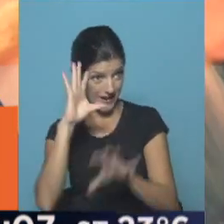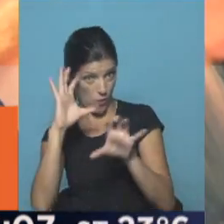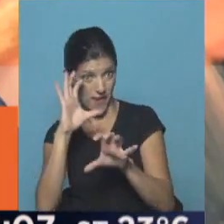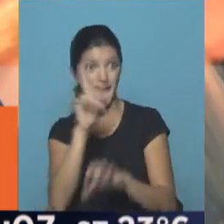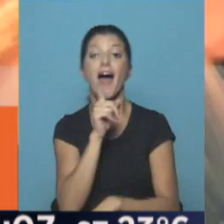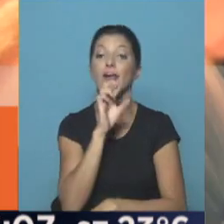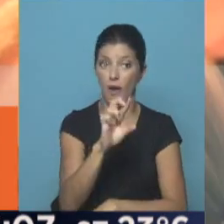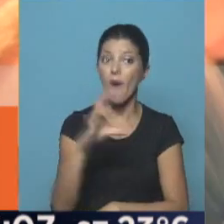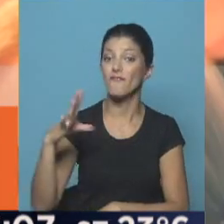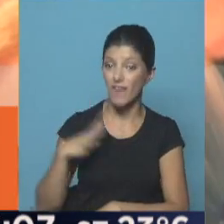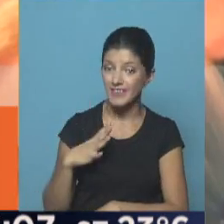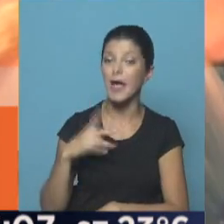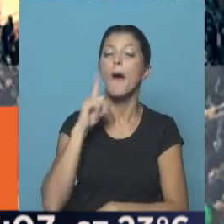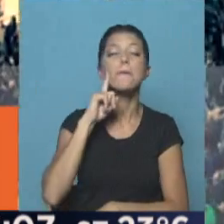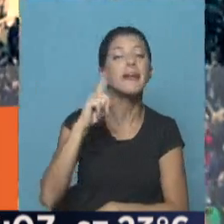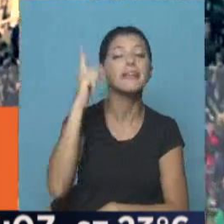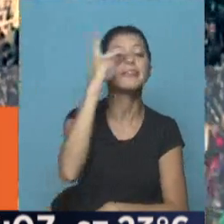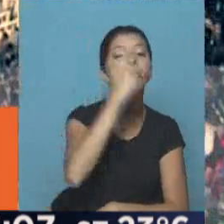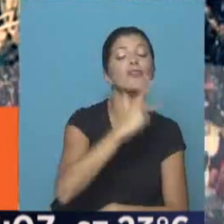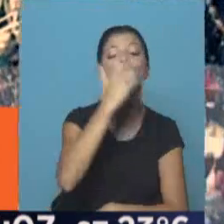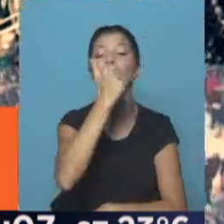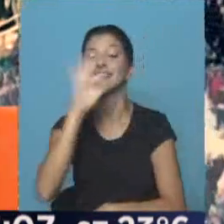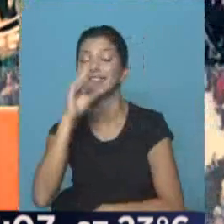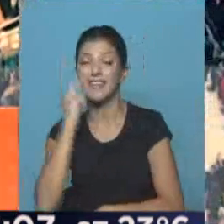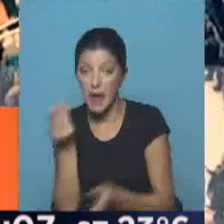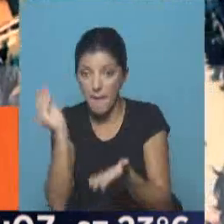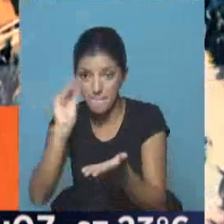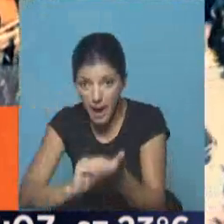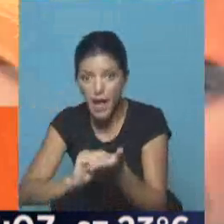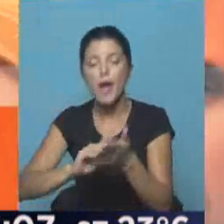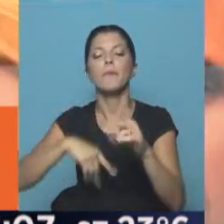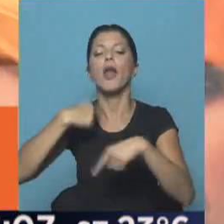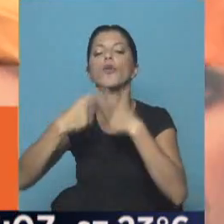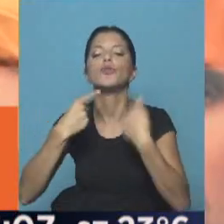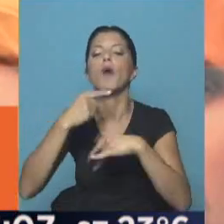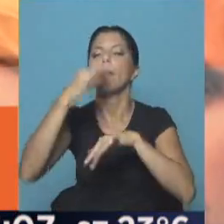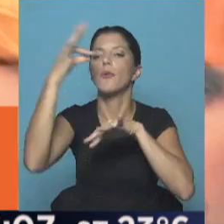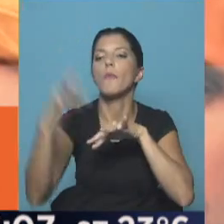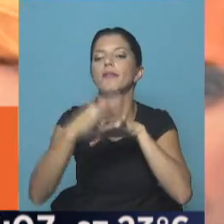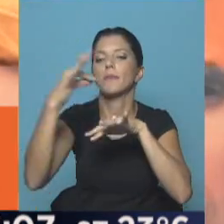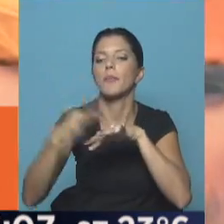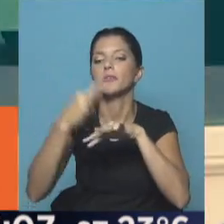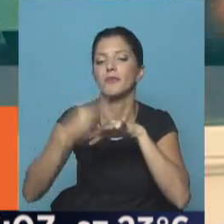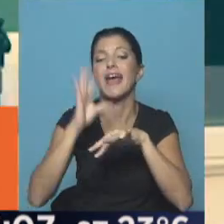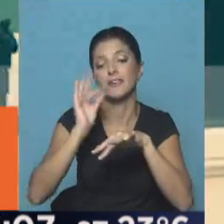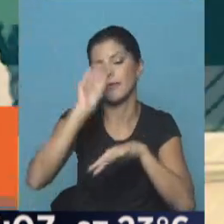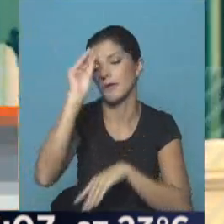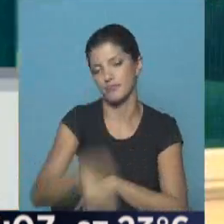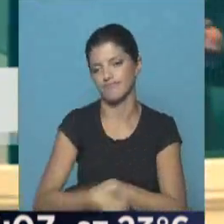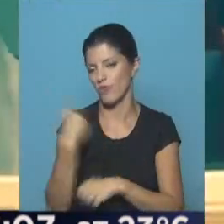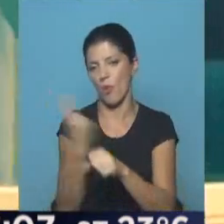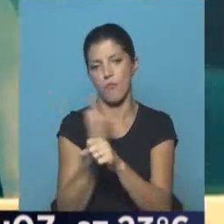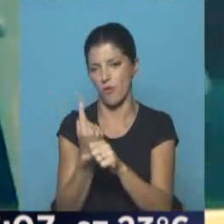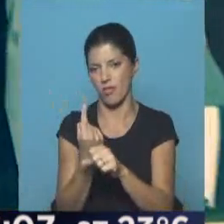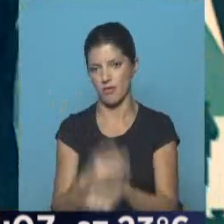Trump le restan otros 1.360 días para seguir haciendo promesas que no puede cumplir.